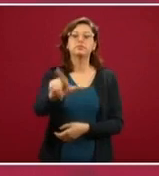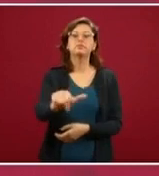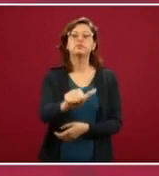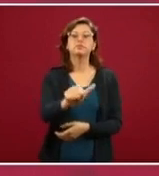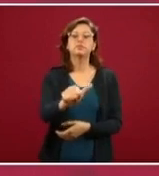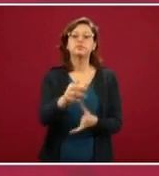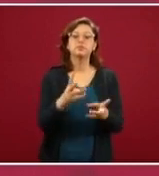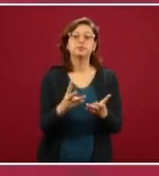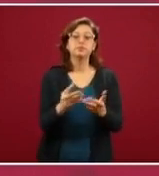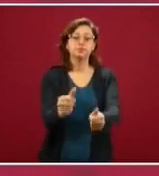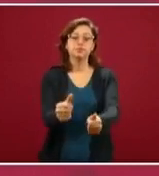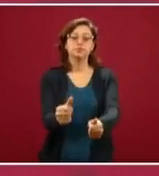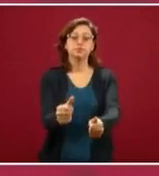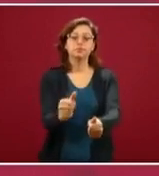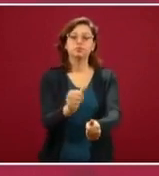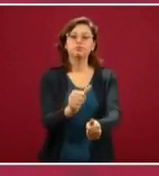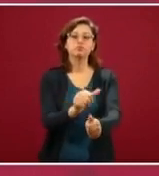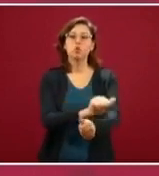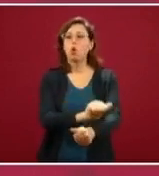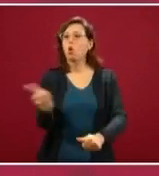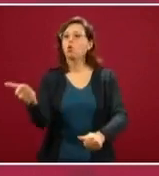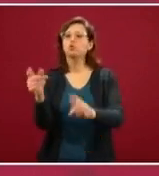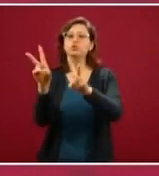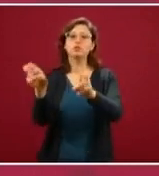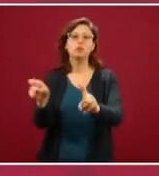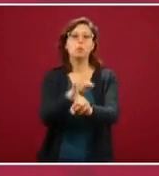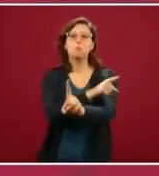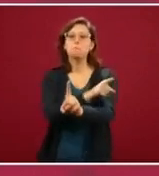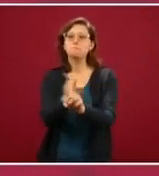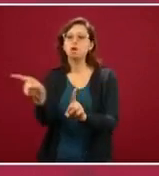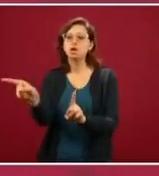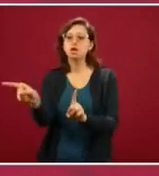utilizados para otras cosas,